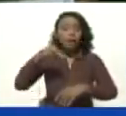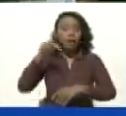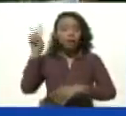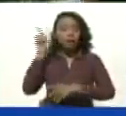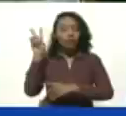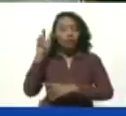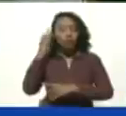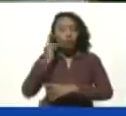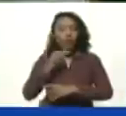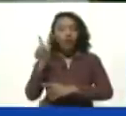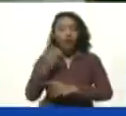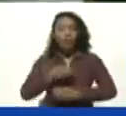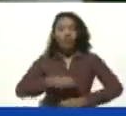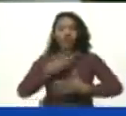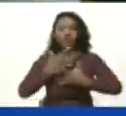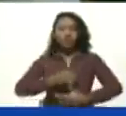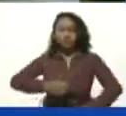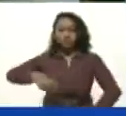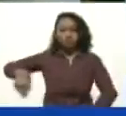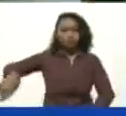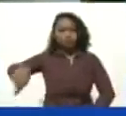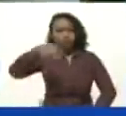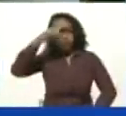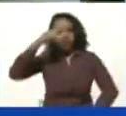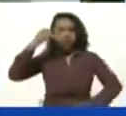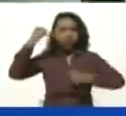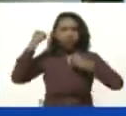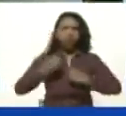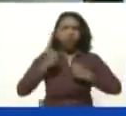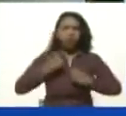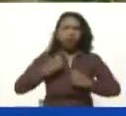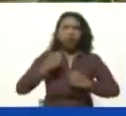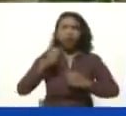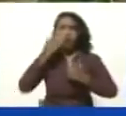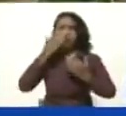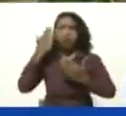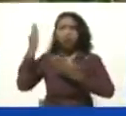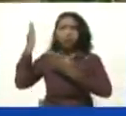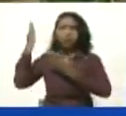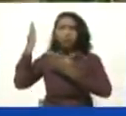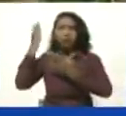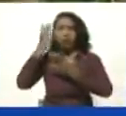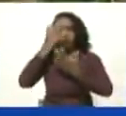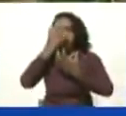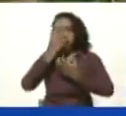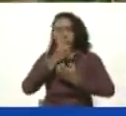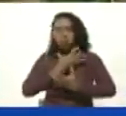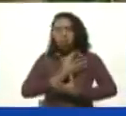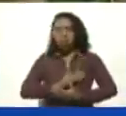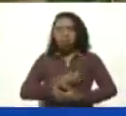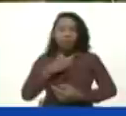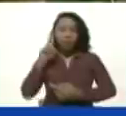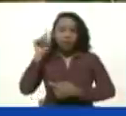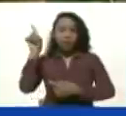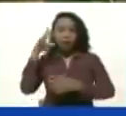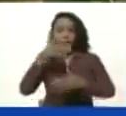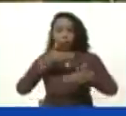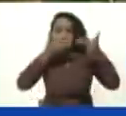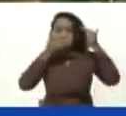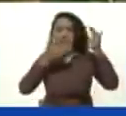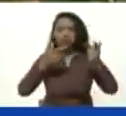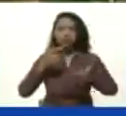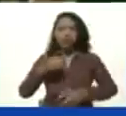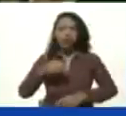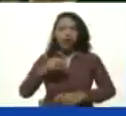expresar su indignación, su tristeza por este secuestro